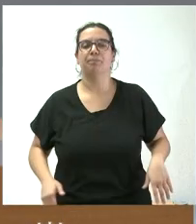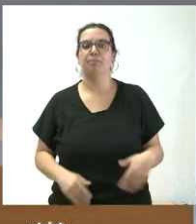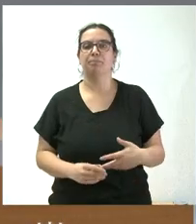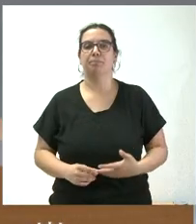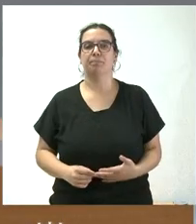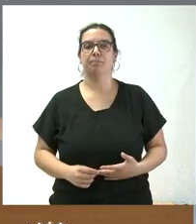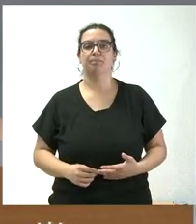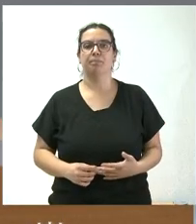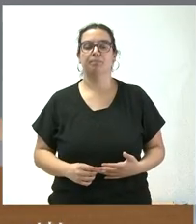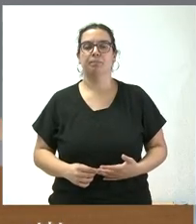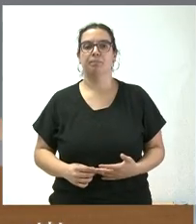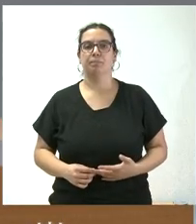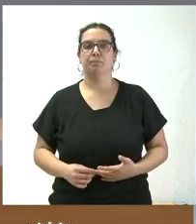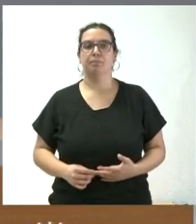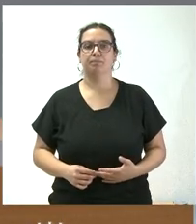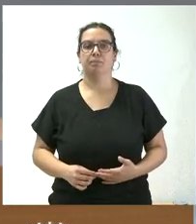gracias